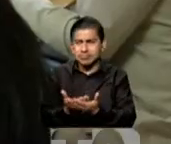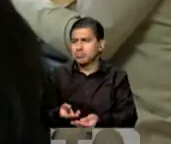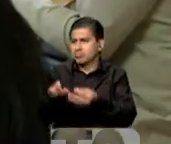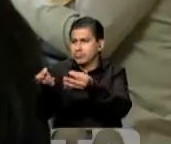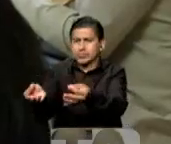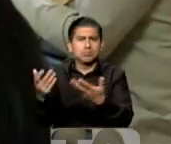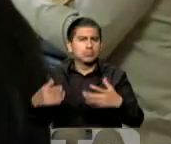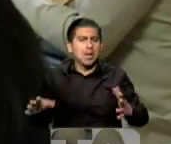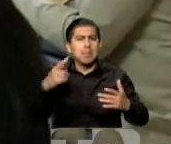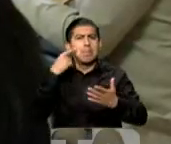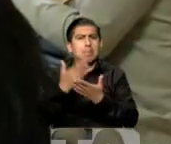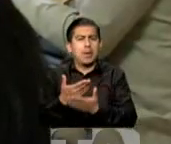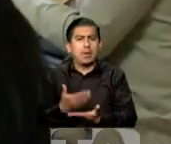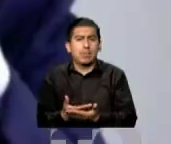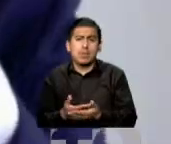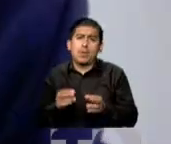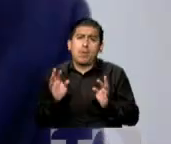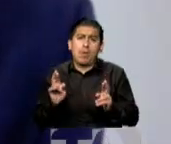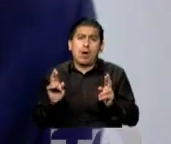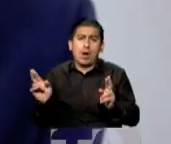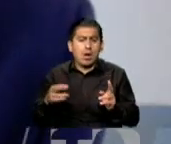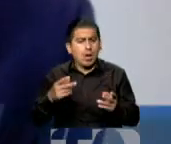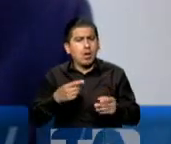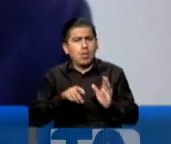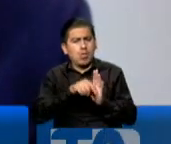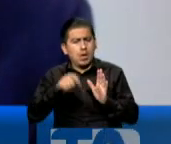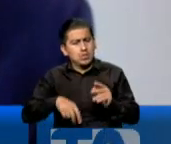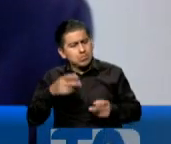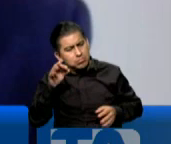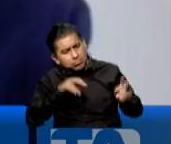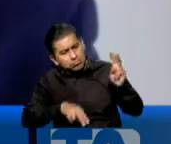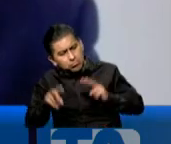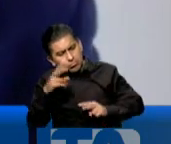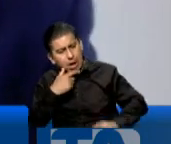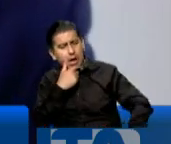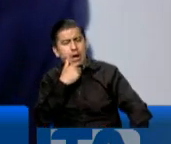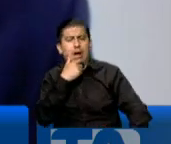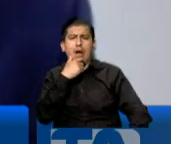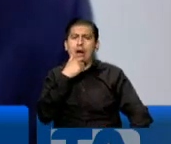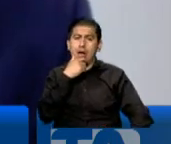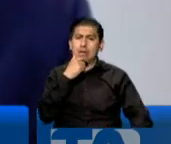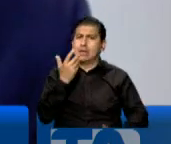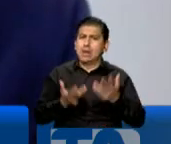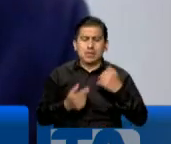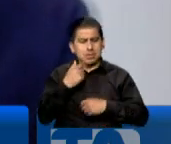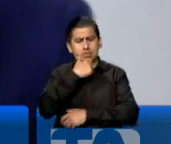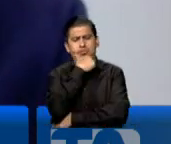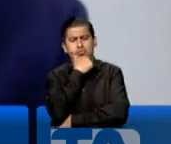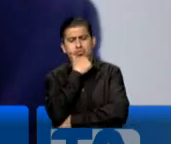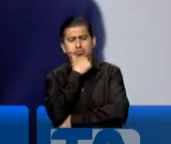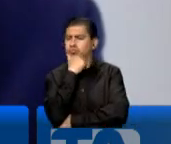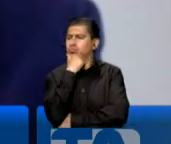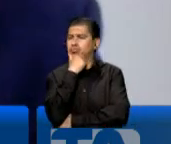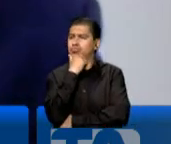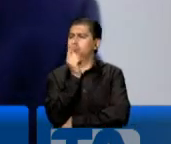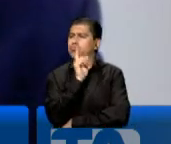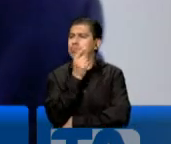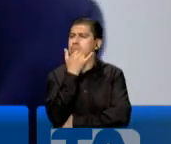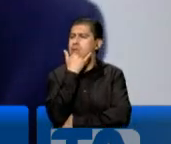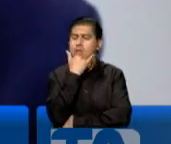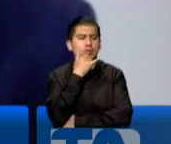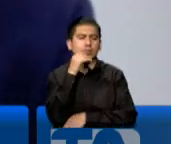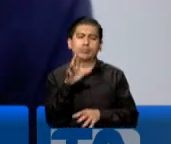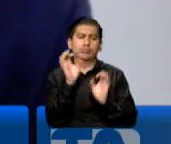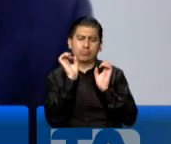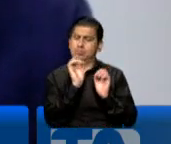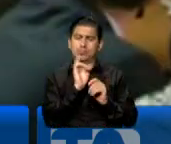para dejar sin sustento la acusación. Y que al haber heredado este caso, la Fiscalía diga, bueno, luego de haber practicado la prueba, realmente retiro la acusación, eso sería lo